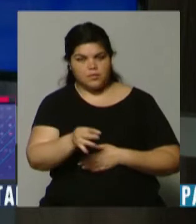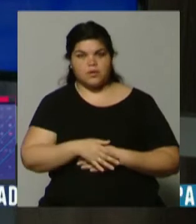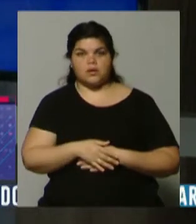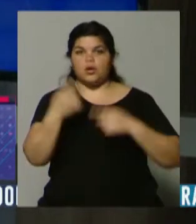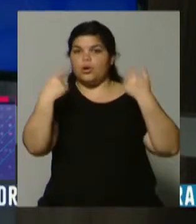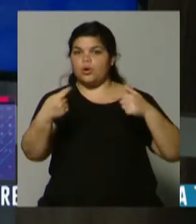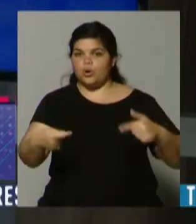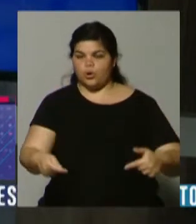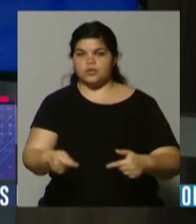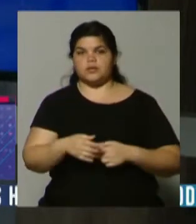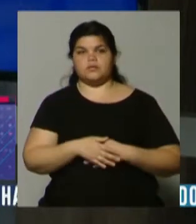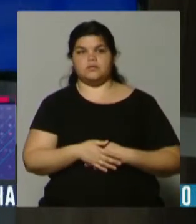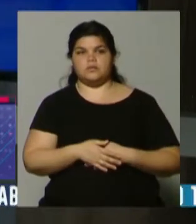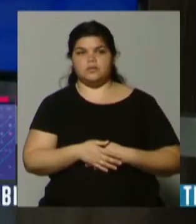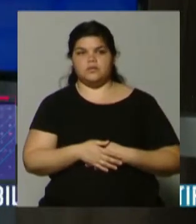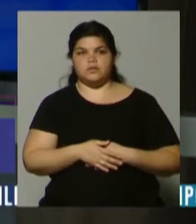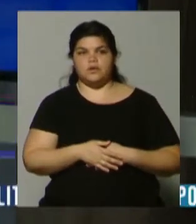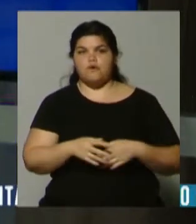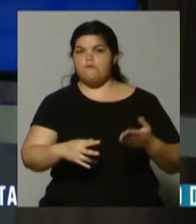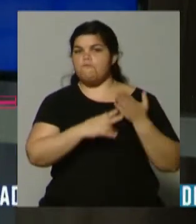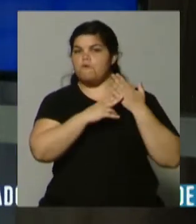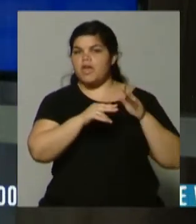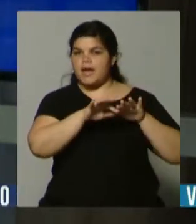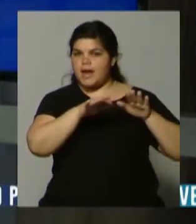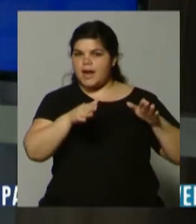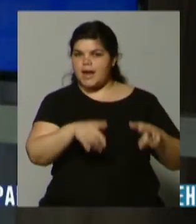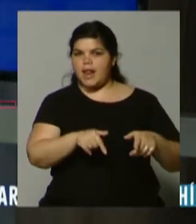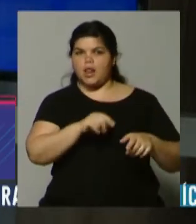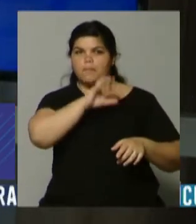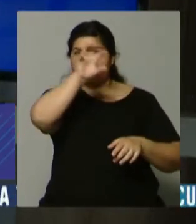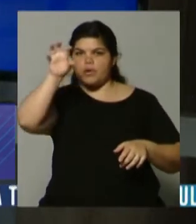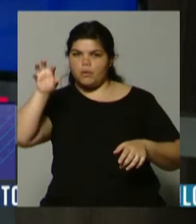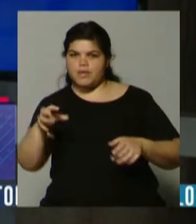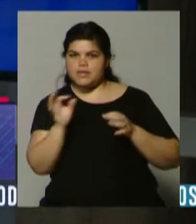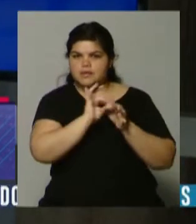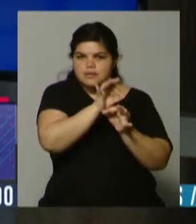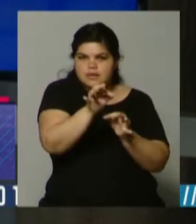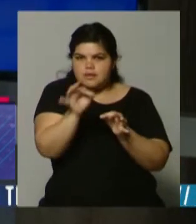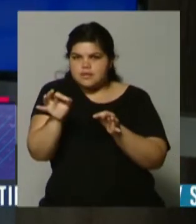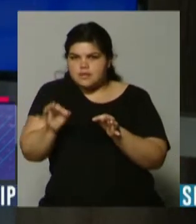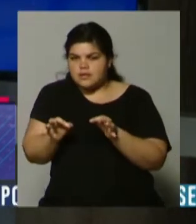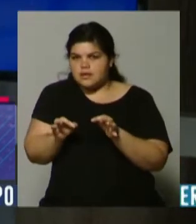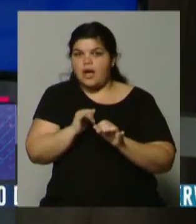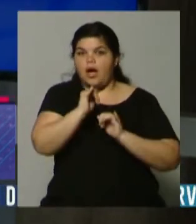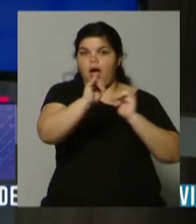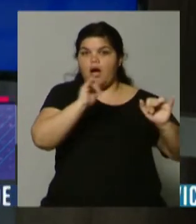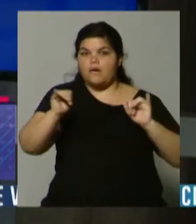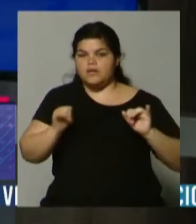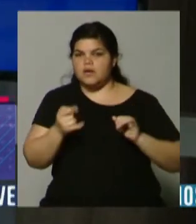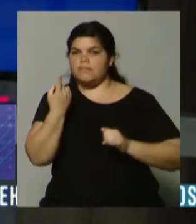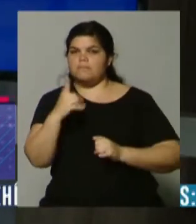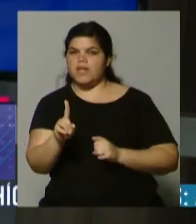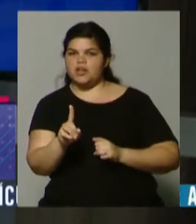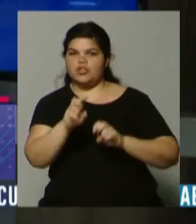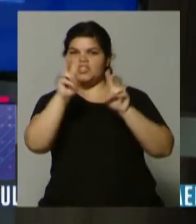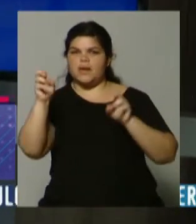recursos fiscales que los presidentes con cierta discrecionalidad le dan a las provincias que les son más afines, también es cierto que hay muchas provincias que no tienen esa afinidad nacional y